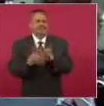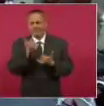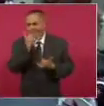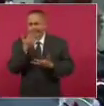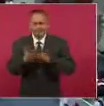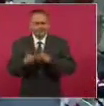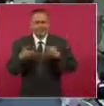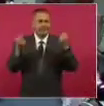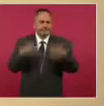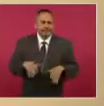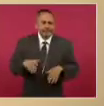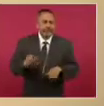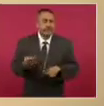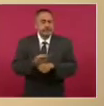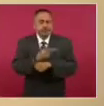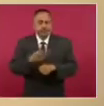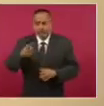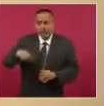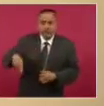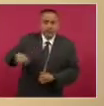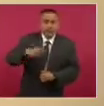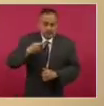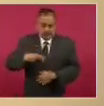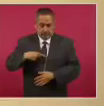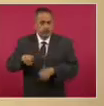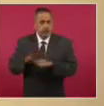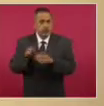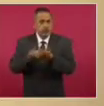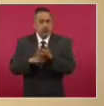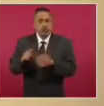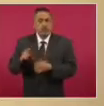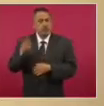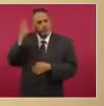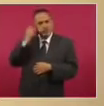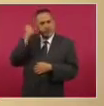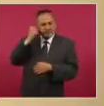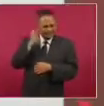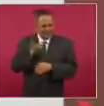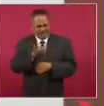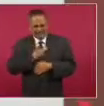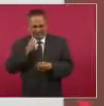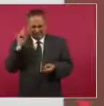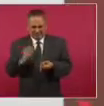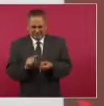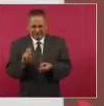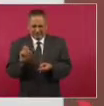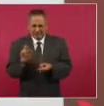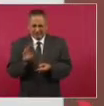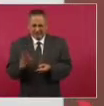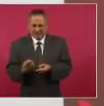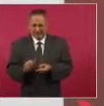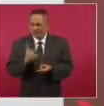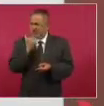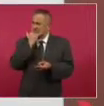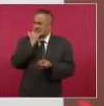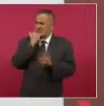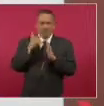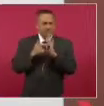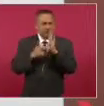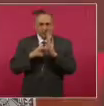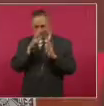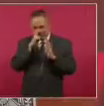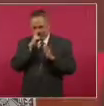peso cuando la gente empezó a jubilarse con menos del 30% de su salario y, claro, con requisitos de acceso